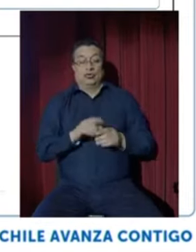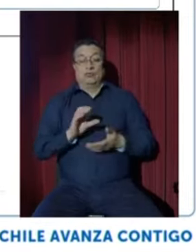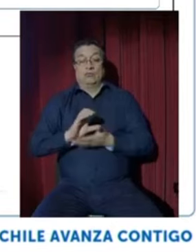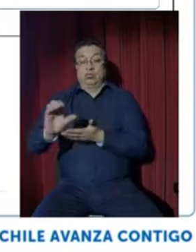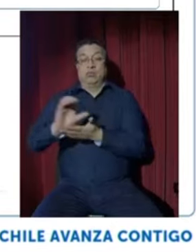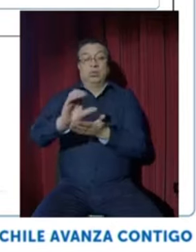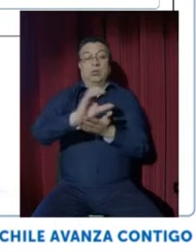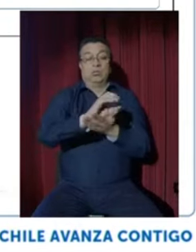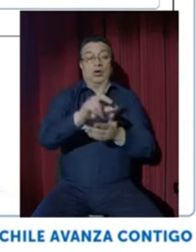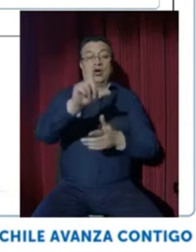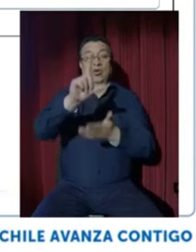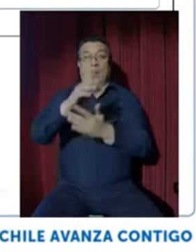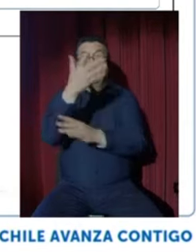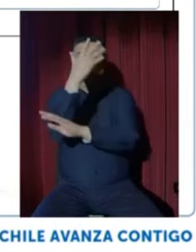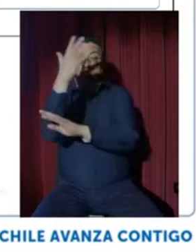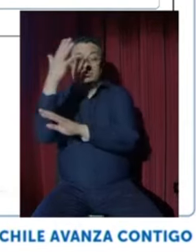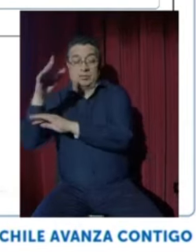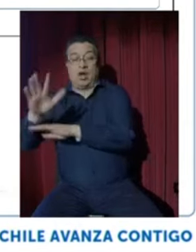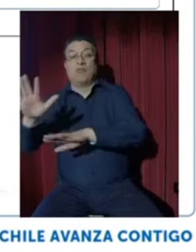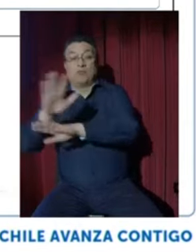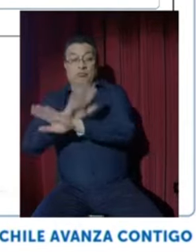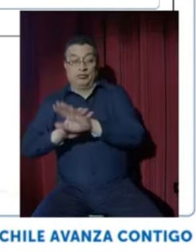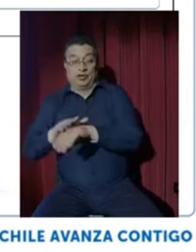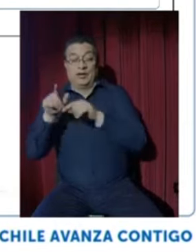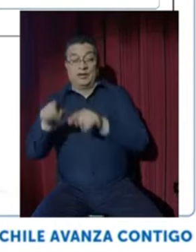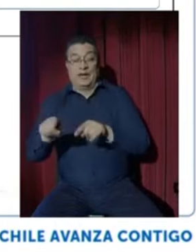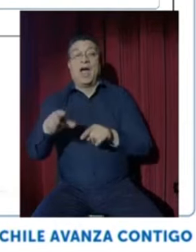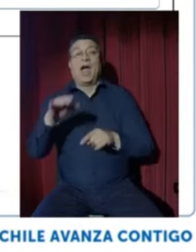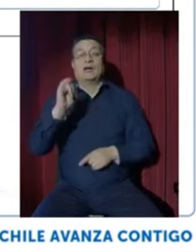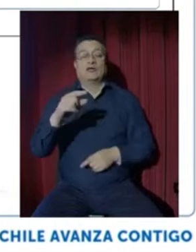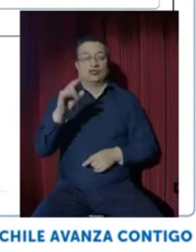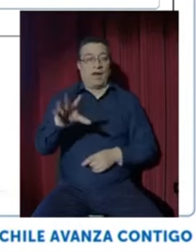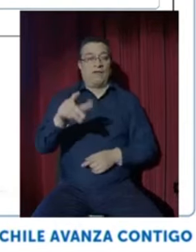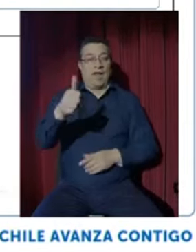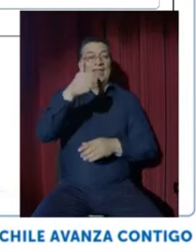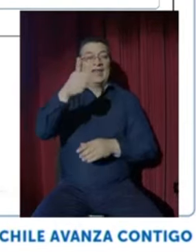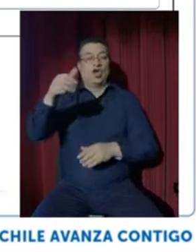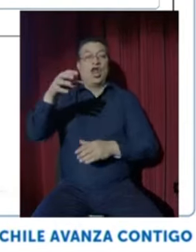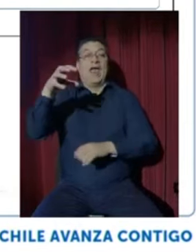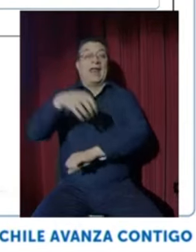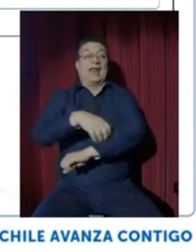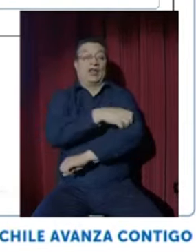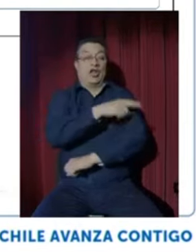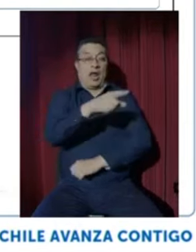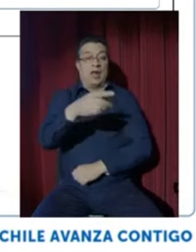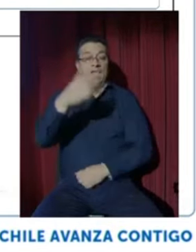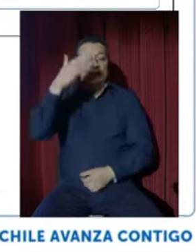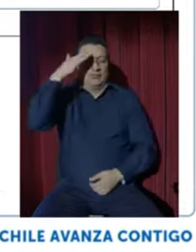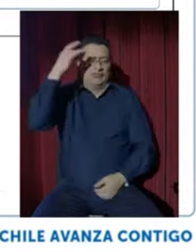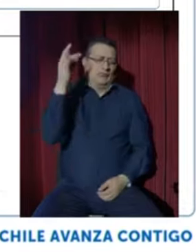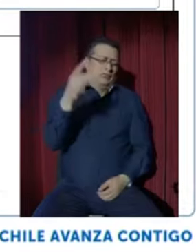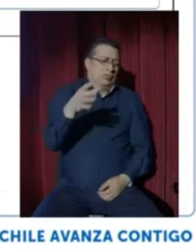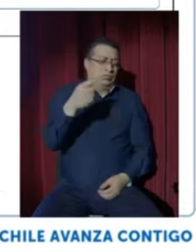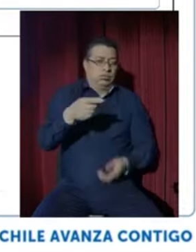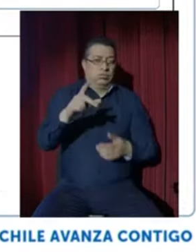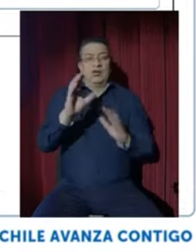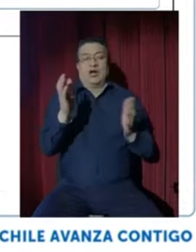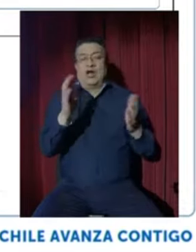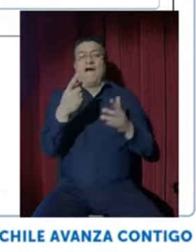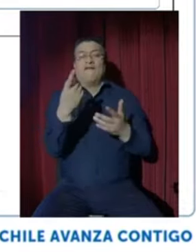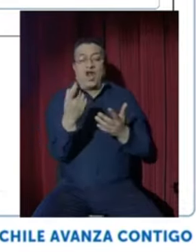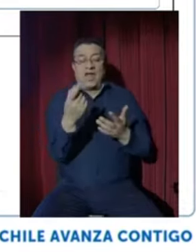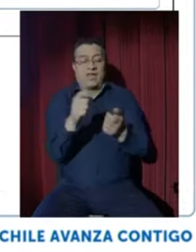Silvestre protegida Yo sé que para los directores regionales ha sido un dolor de cabeza pasar de las boletas a una gestión con el código